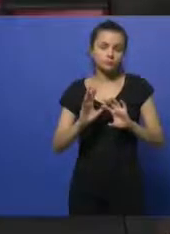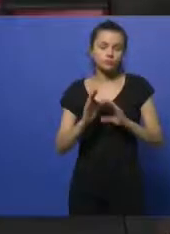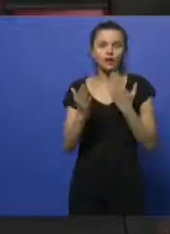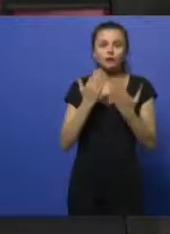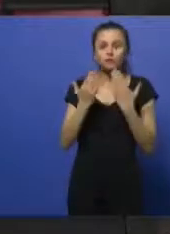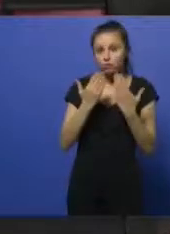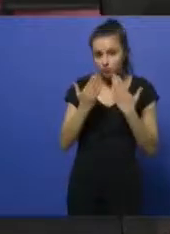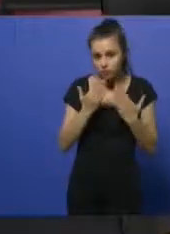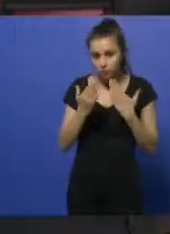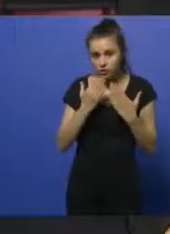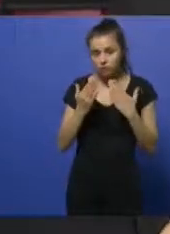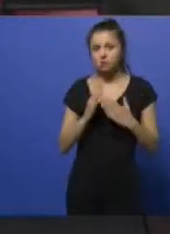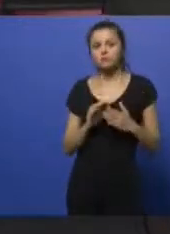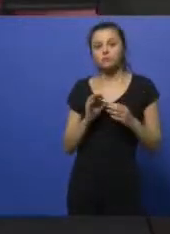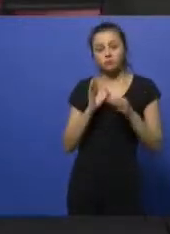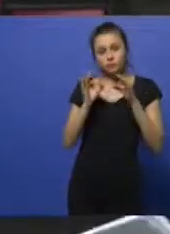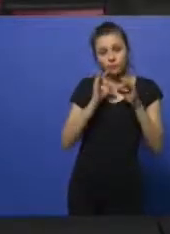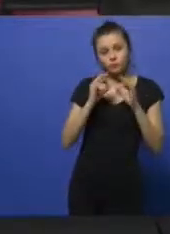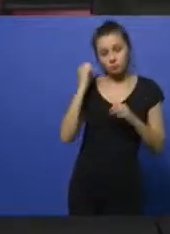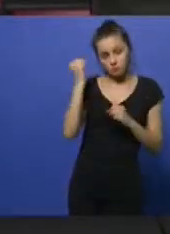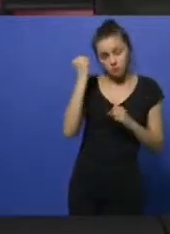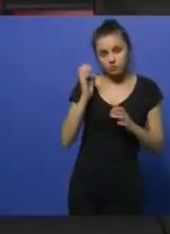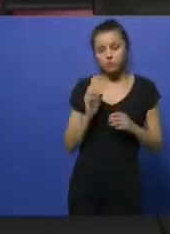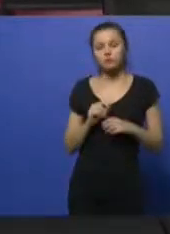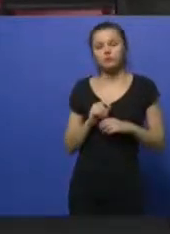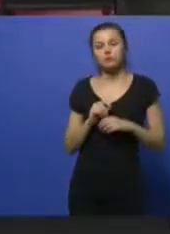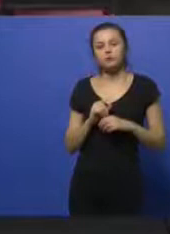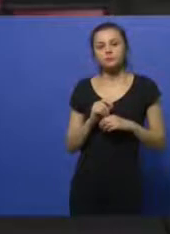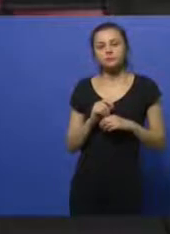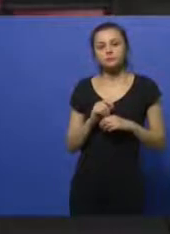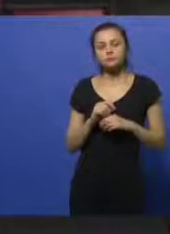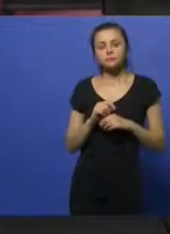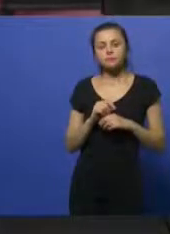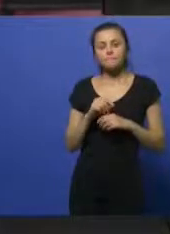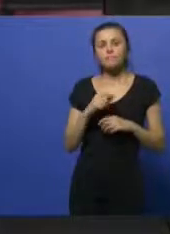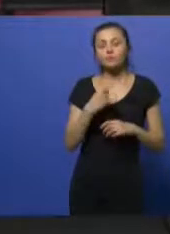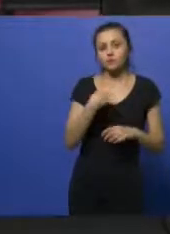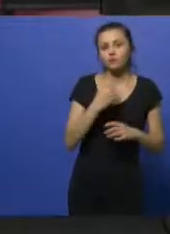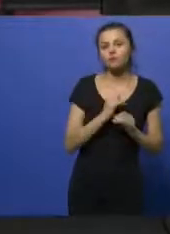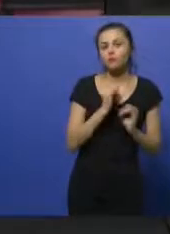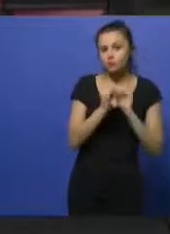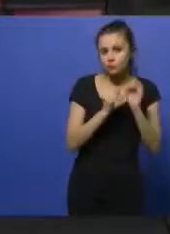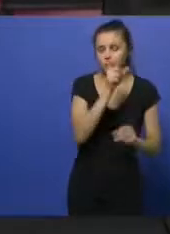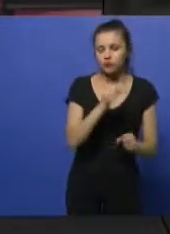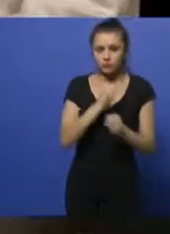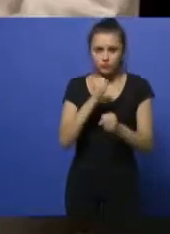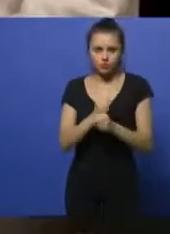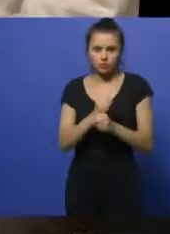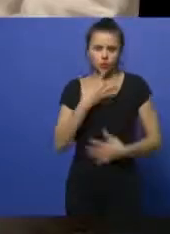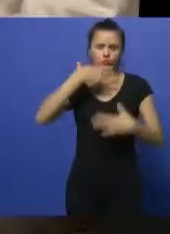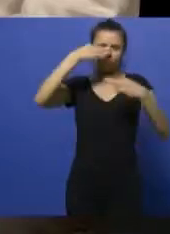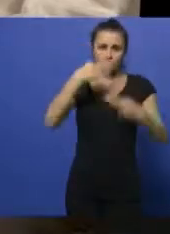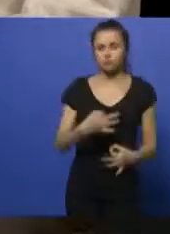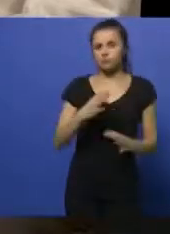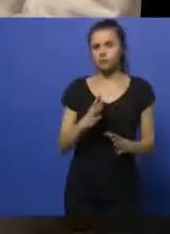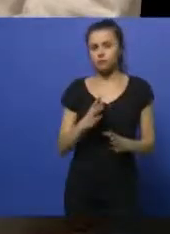diálogo. Uh-huh. Vamos a intentarlo de todas formas, pero sí le decimos al trabajador, y en esto somos firmes y estamos convencidos de eso, si